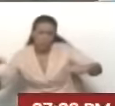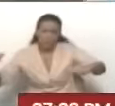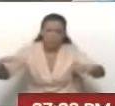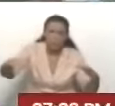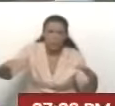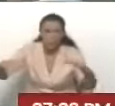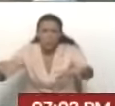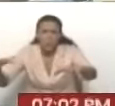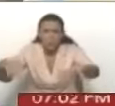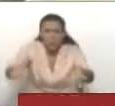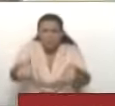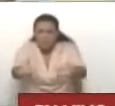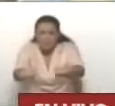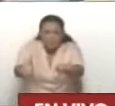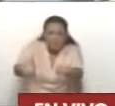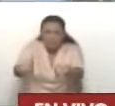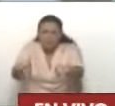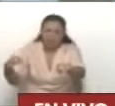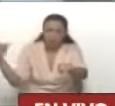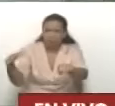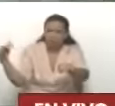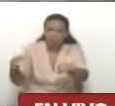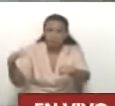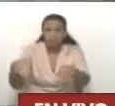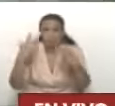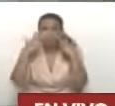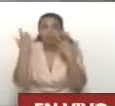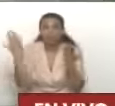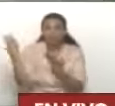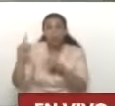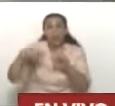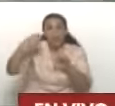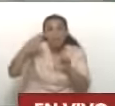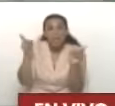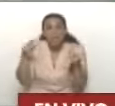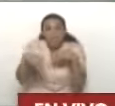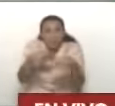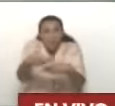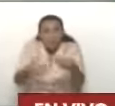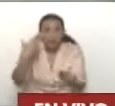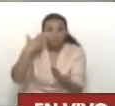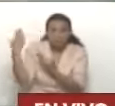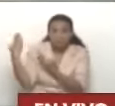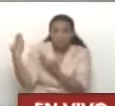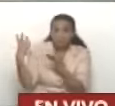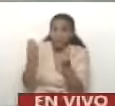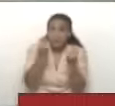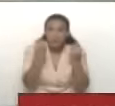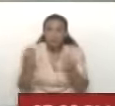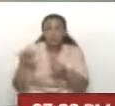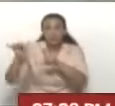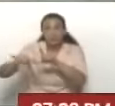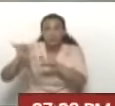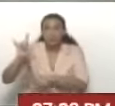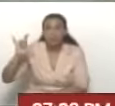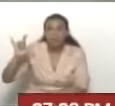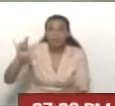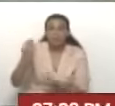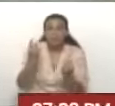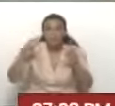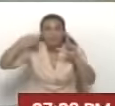Miles de motorizados. Ya vamos a ir subiendo los videitos, ya están corriendo por las redes